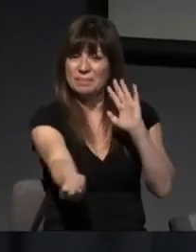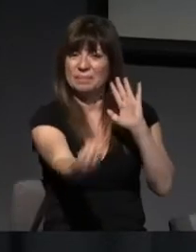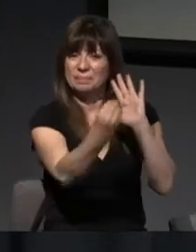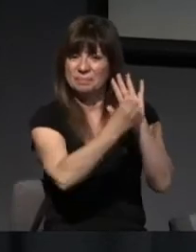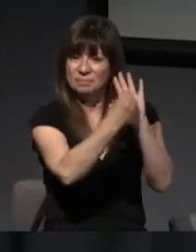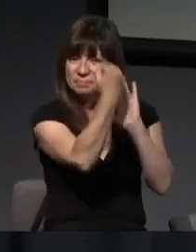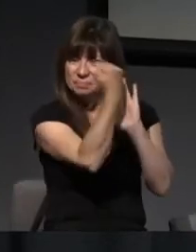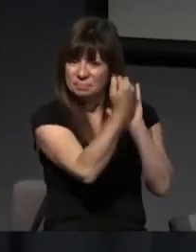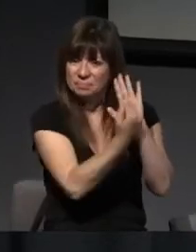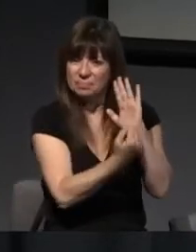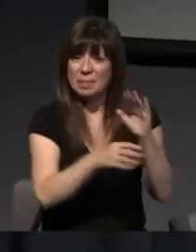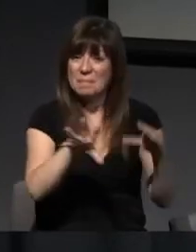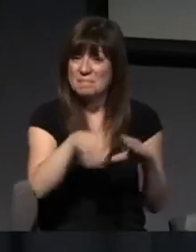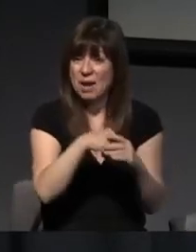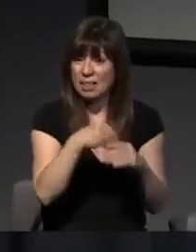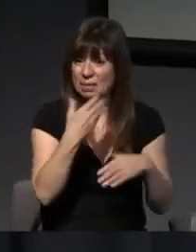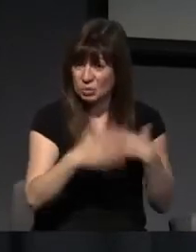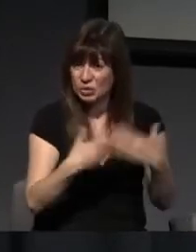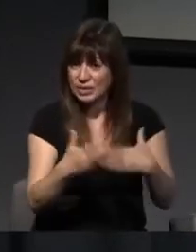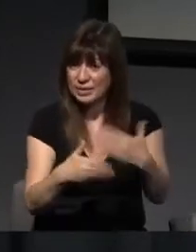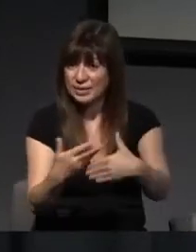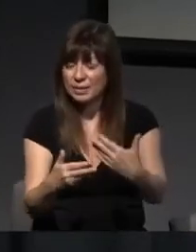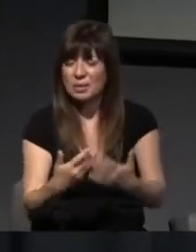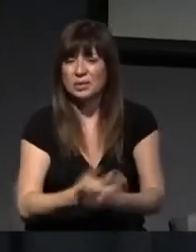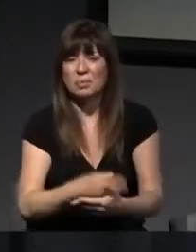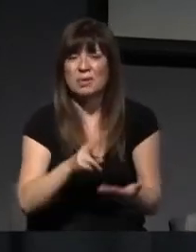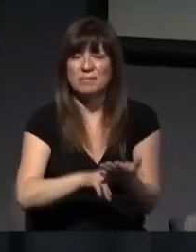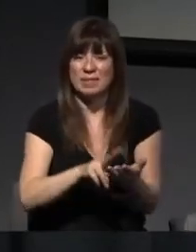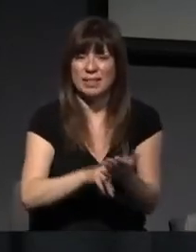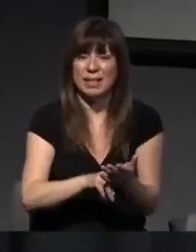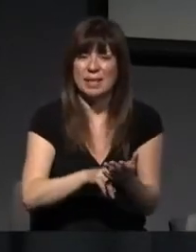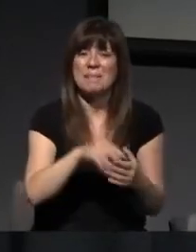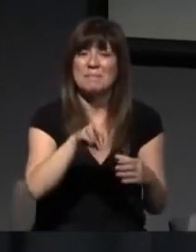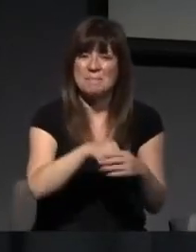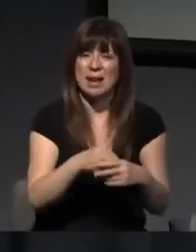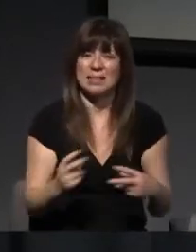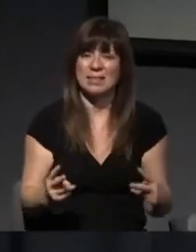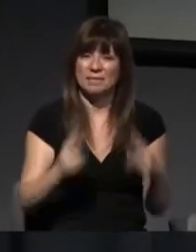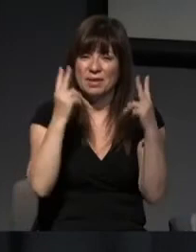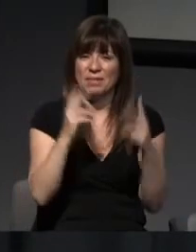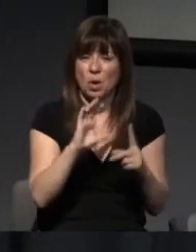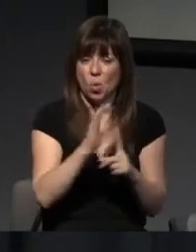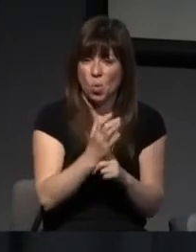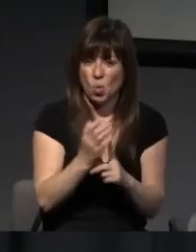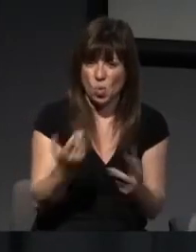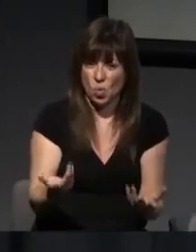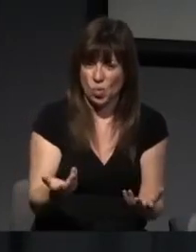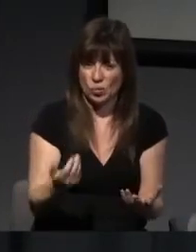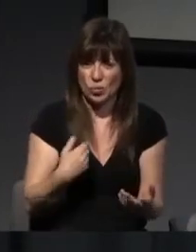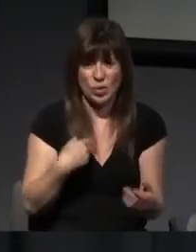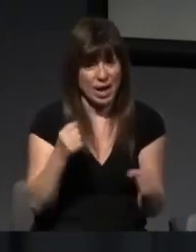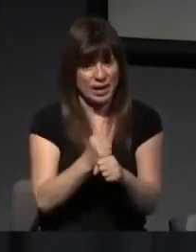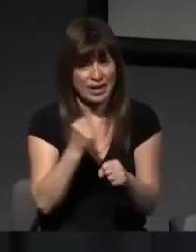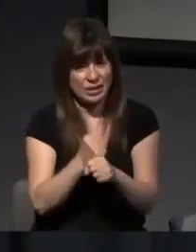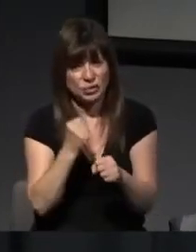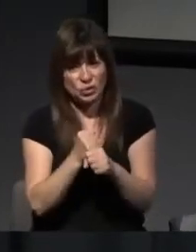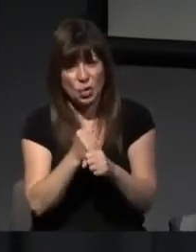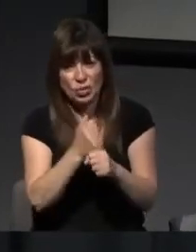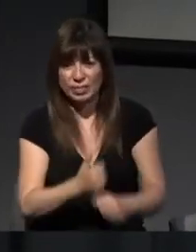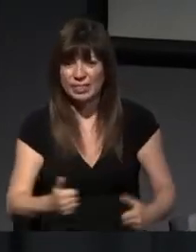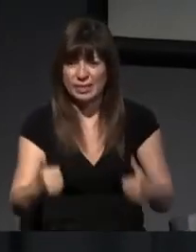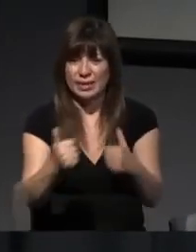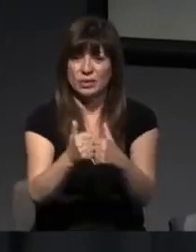ser parte, ¿no es cierto?, de un procedimiento, pero lo realmente relevante es que sean parte viva de la cultura. Y creo que la gestión del directorio, de los socios de la